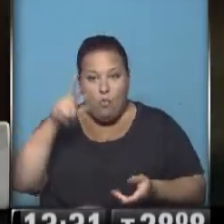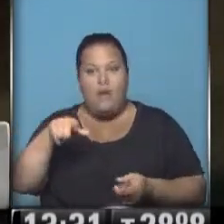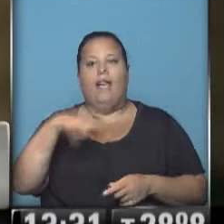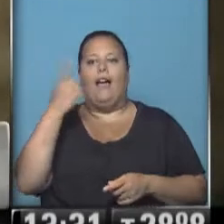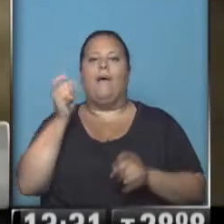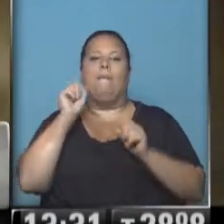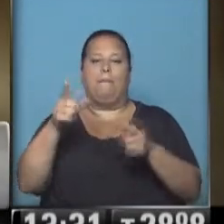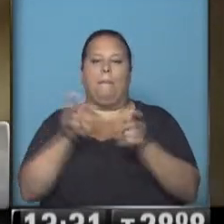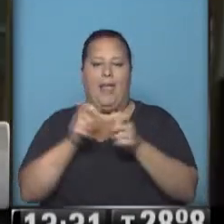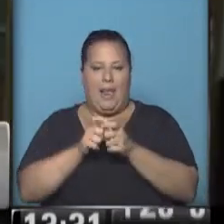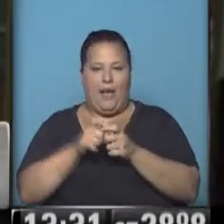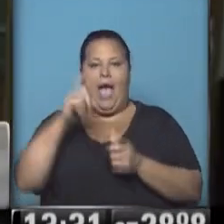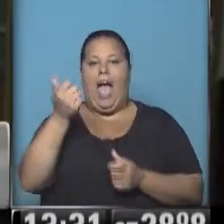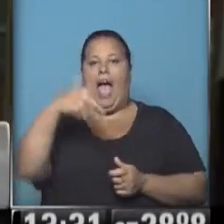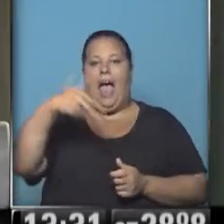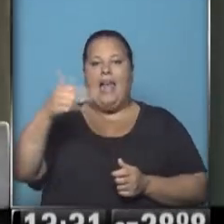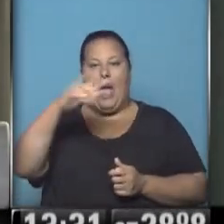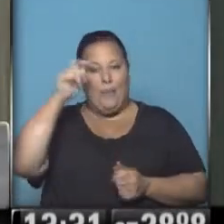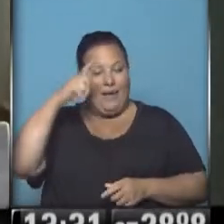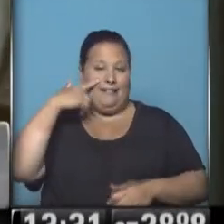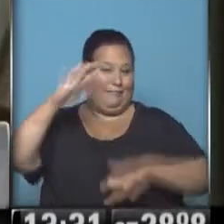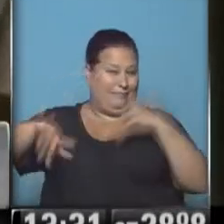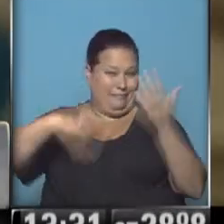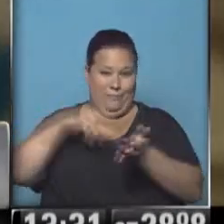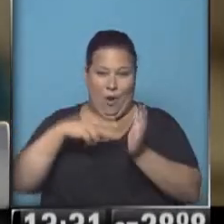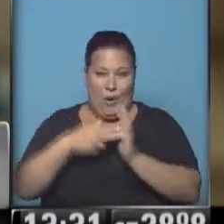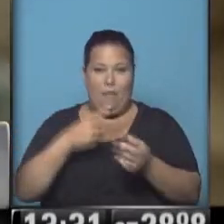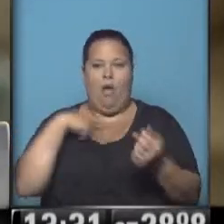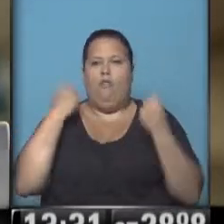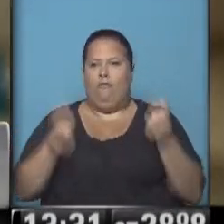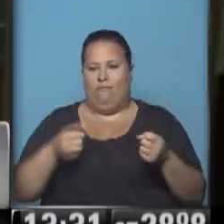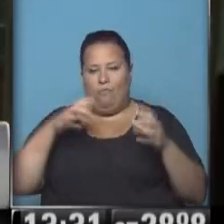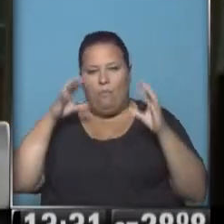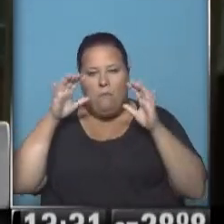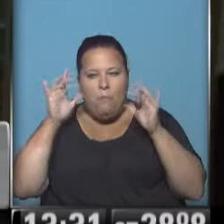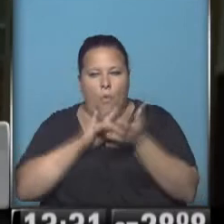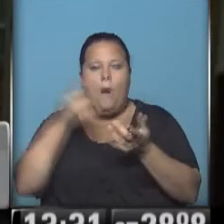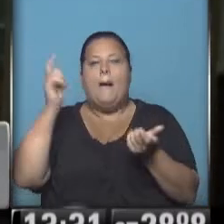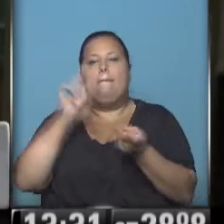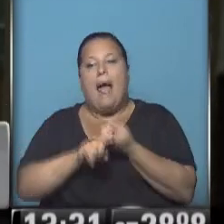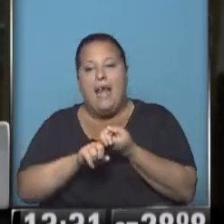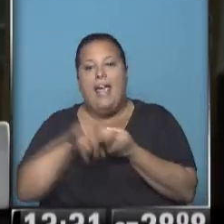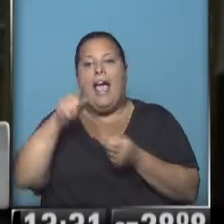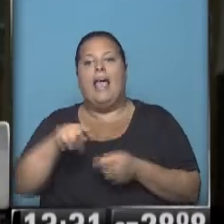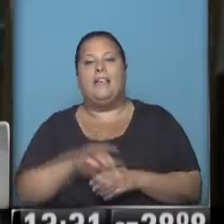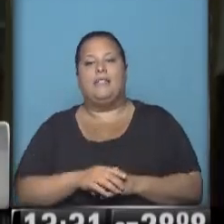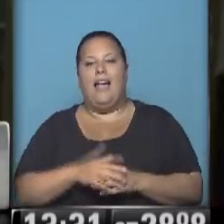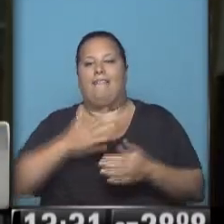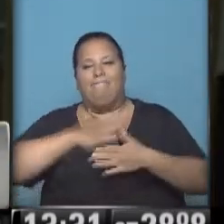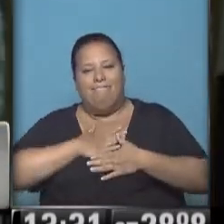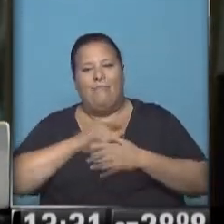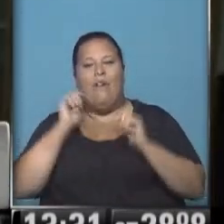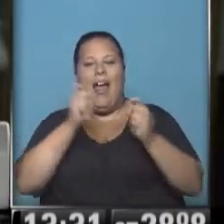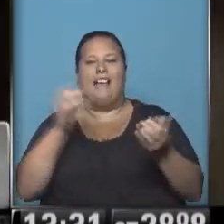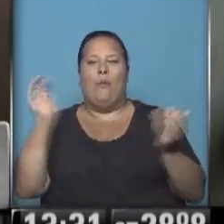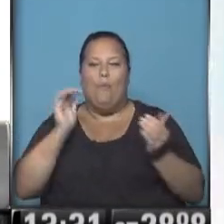su película propia. Annabelle, imagínense los despioles que se mandan con poderes sobrenaturales en una pareja que, bueno, ella recibe muy amorosamente esta